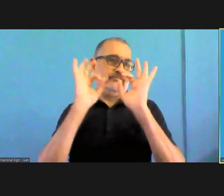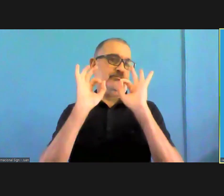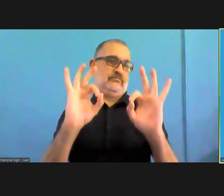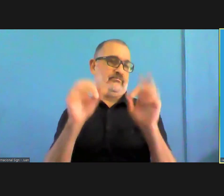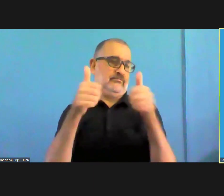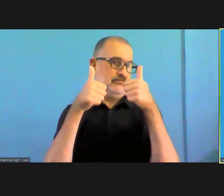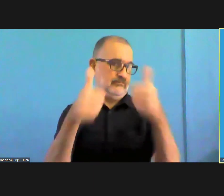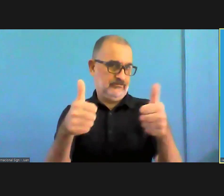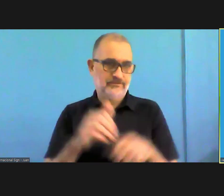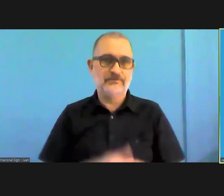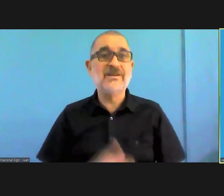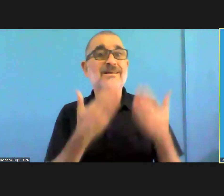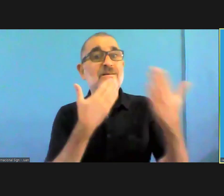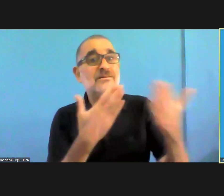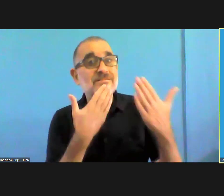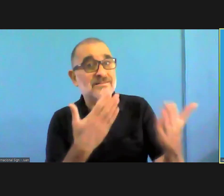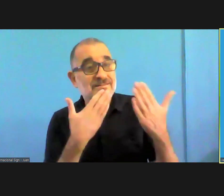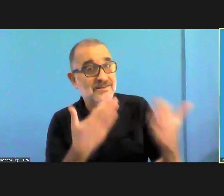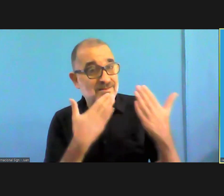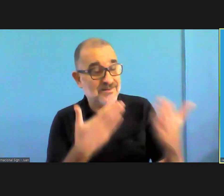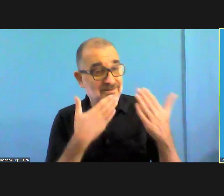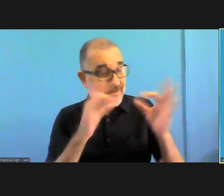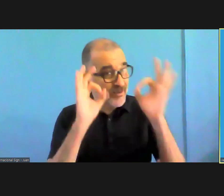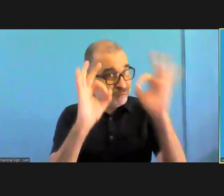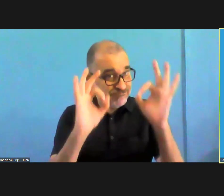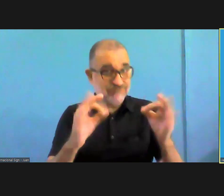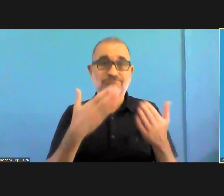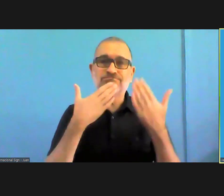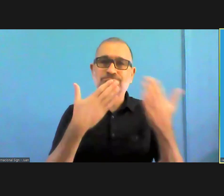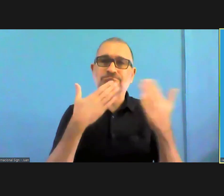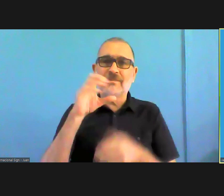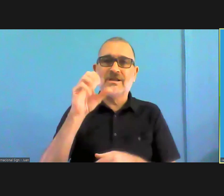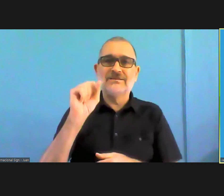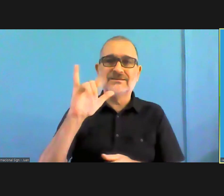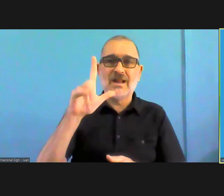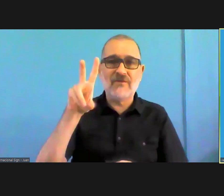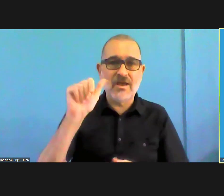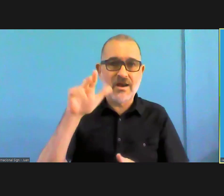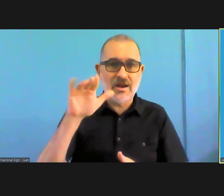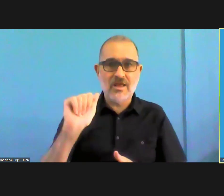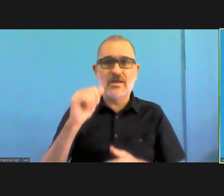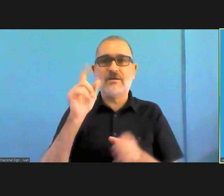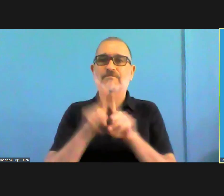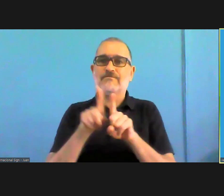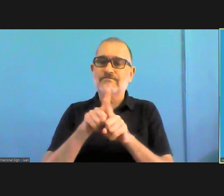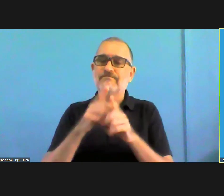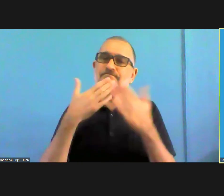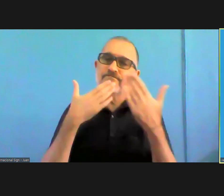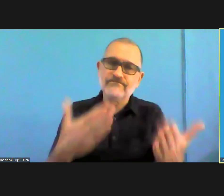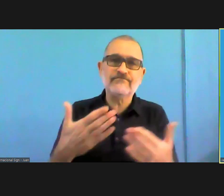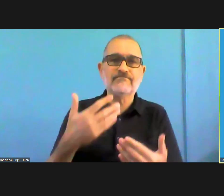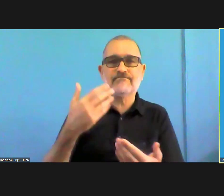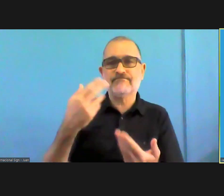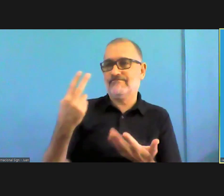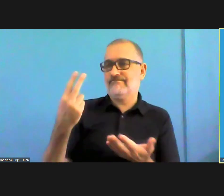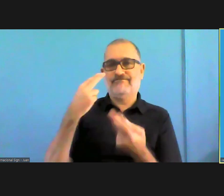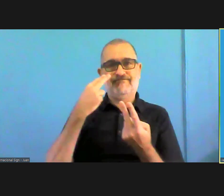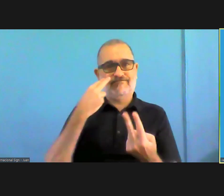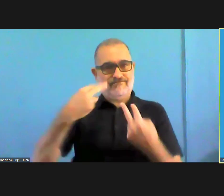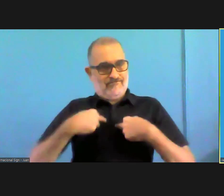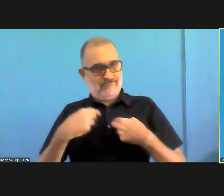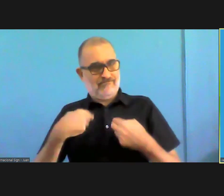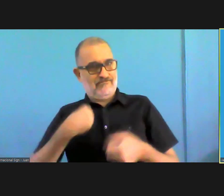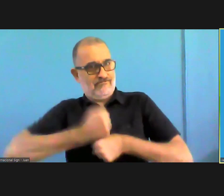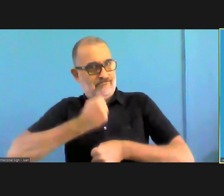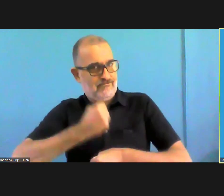gracias al ministro Tufton por la excelente presentación, al igual que al viceministro